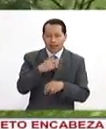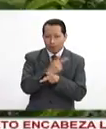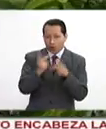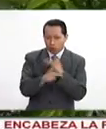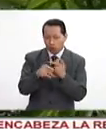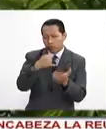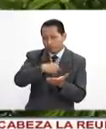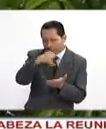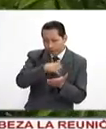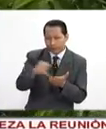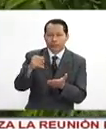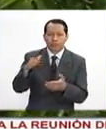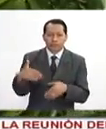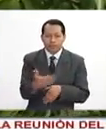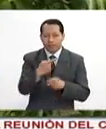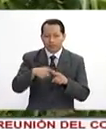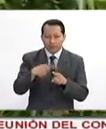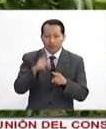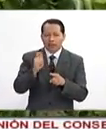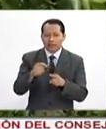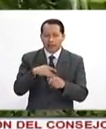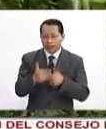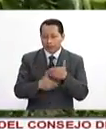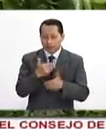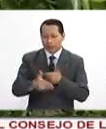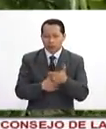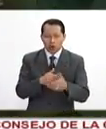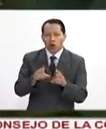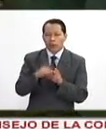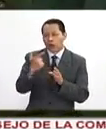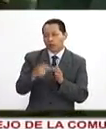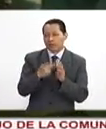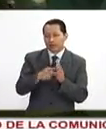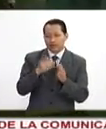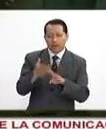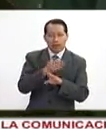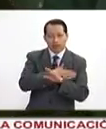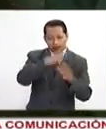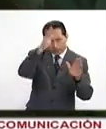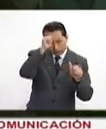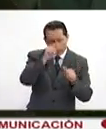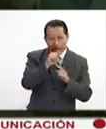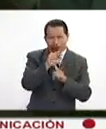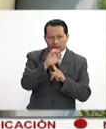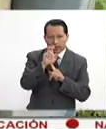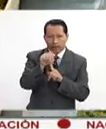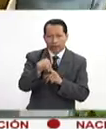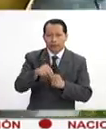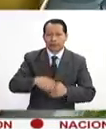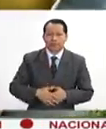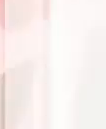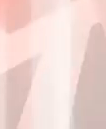agropecuarios, lo que representa un aumento de la producción de 7 veces desde la firma del Tratado de Libre Comercio de América del Norte.